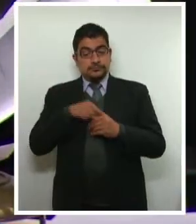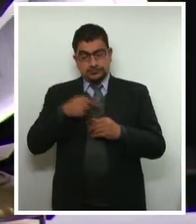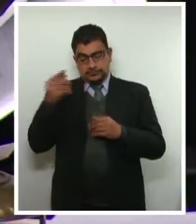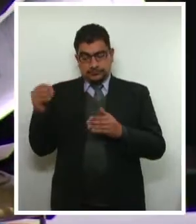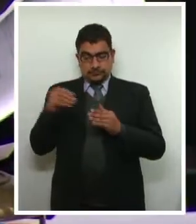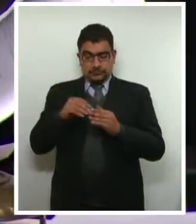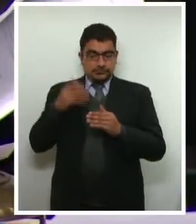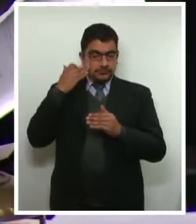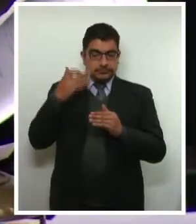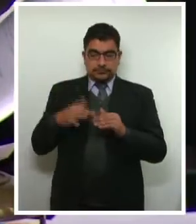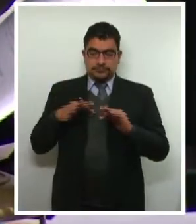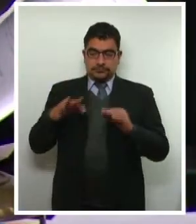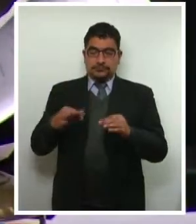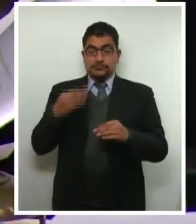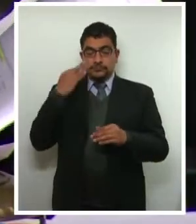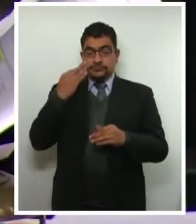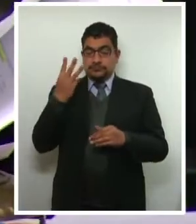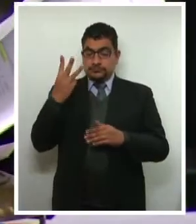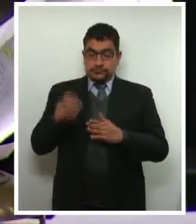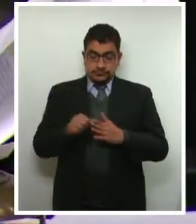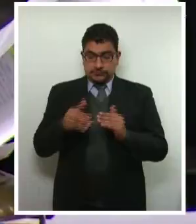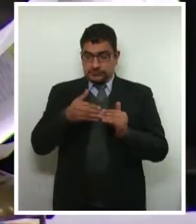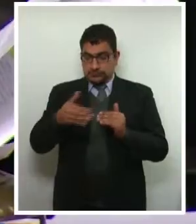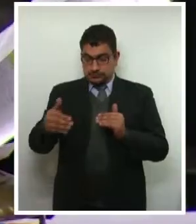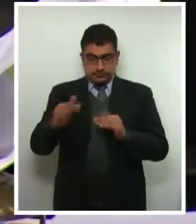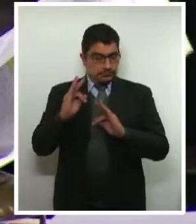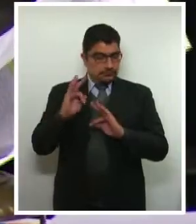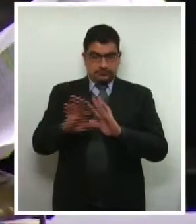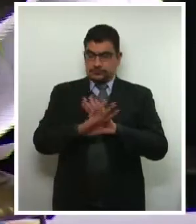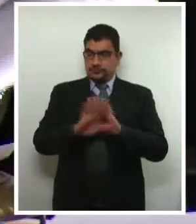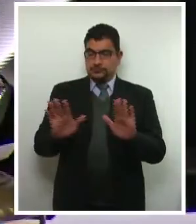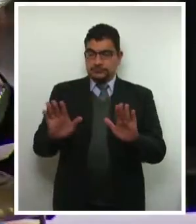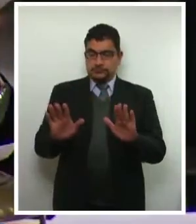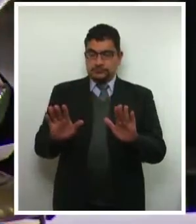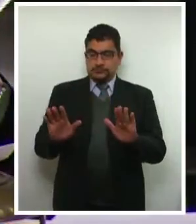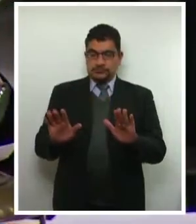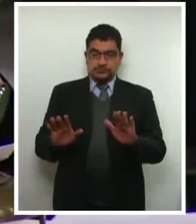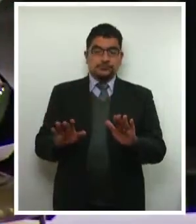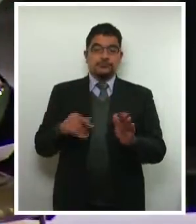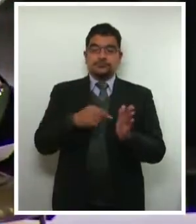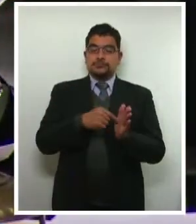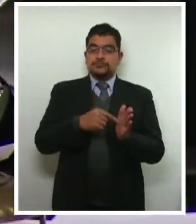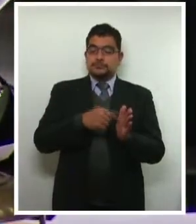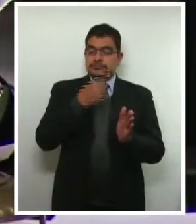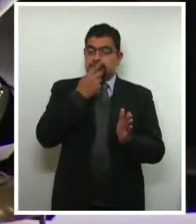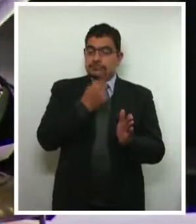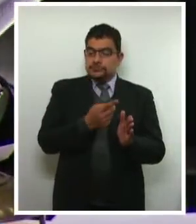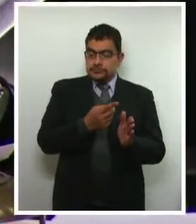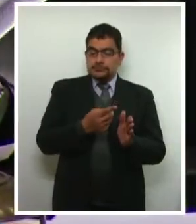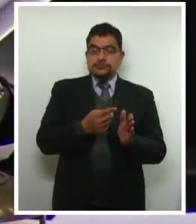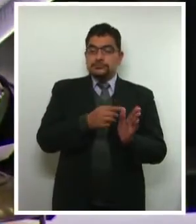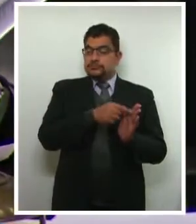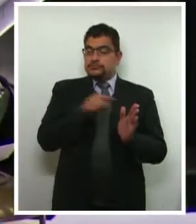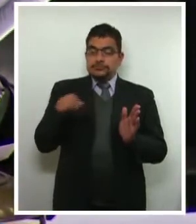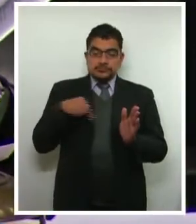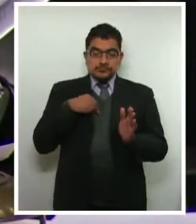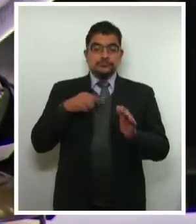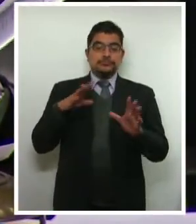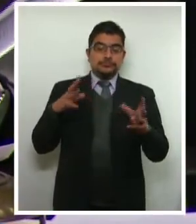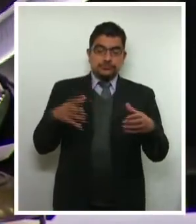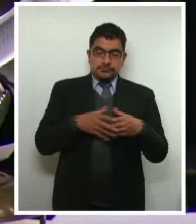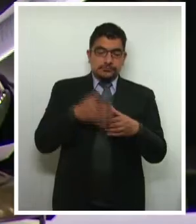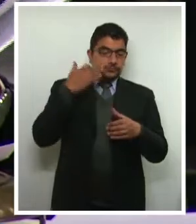un plazo máximo de 3 meses y nada más. Lo que está diciendo es que van a tener un